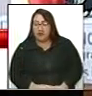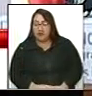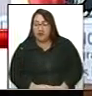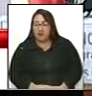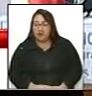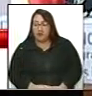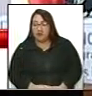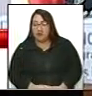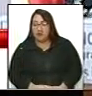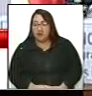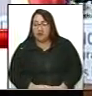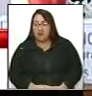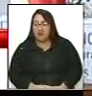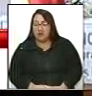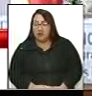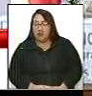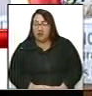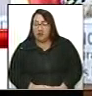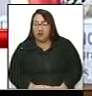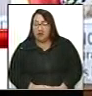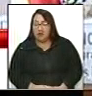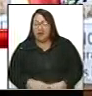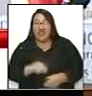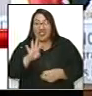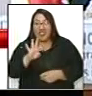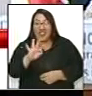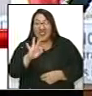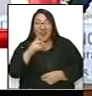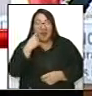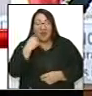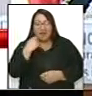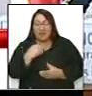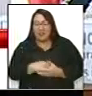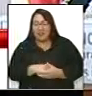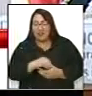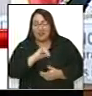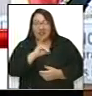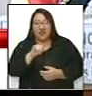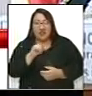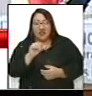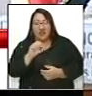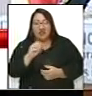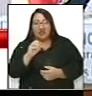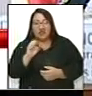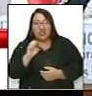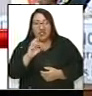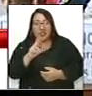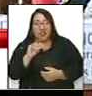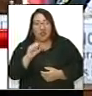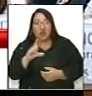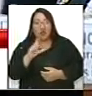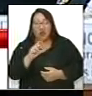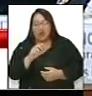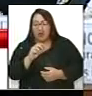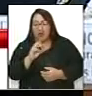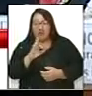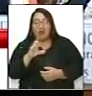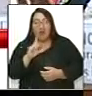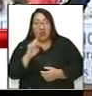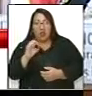Y tenemos acá a tres varones: a José Raúl Flores Mera,